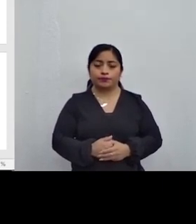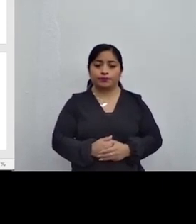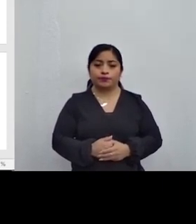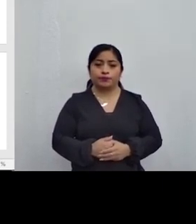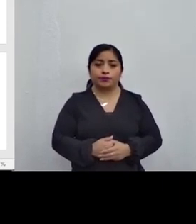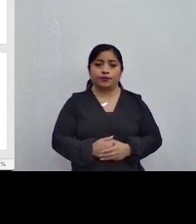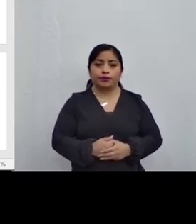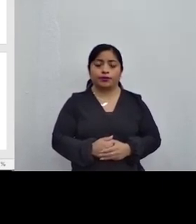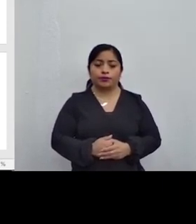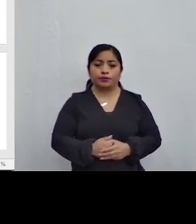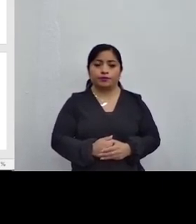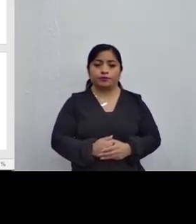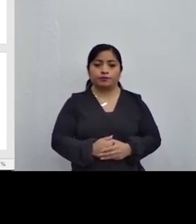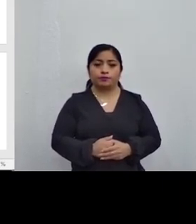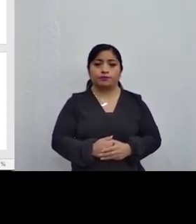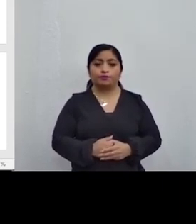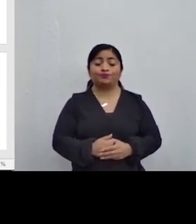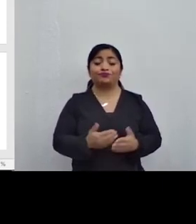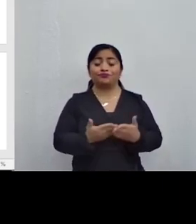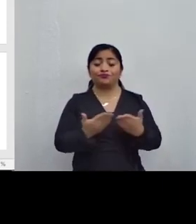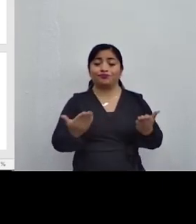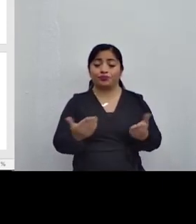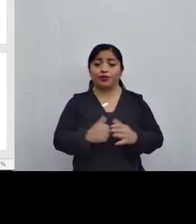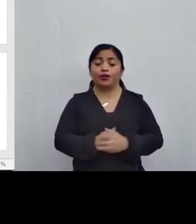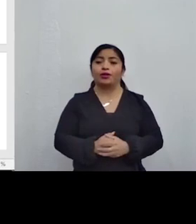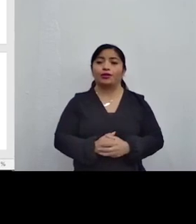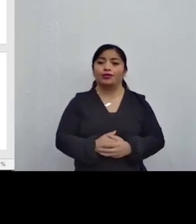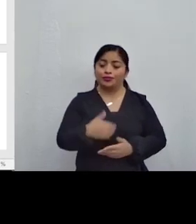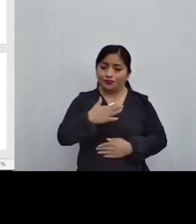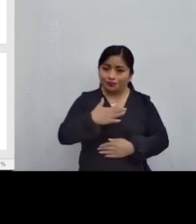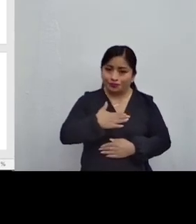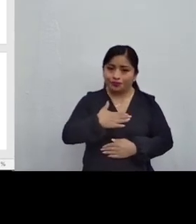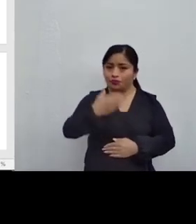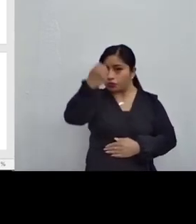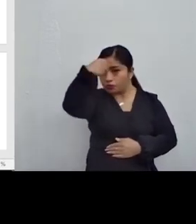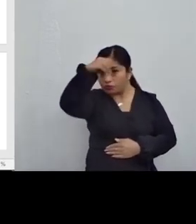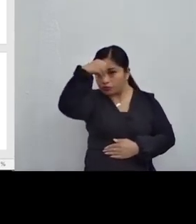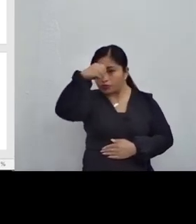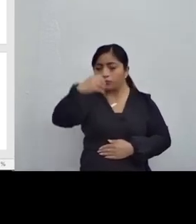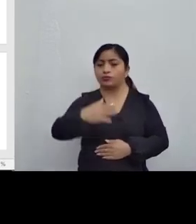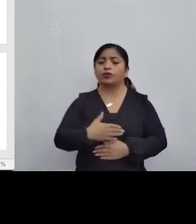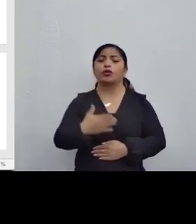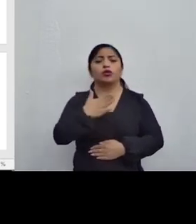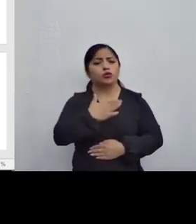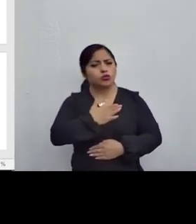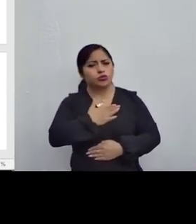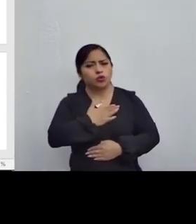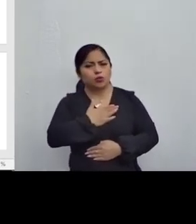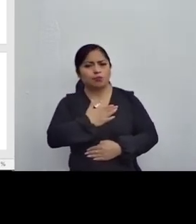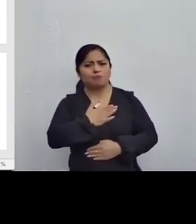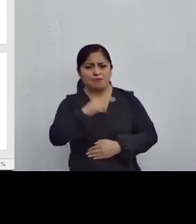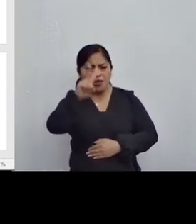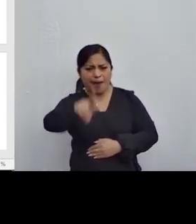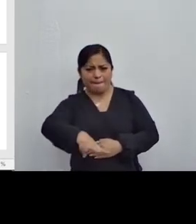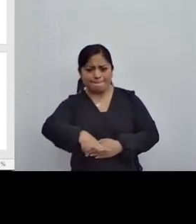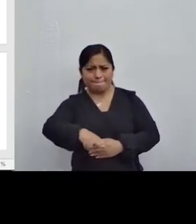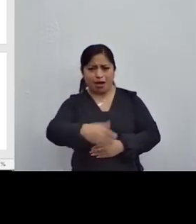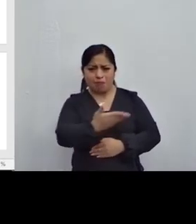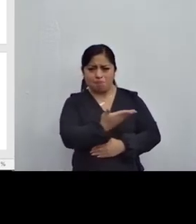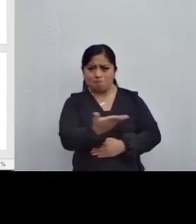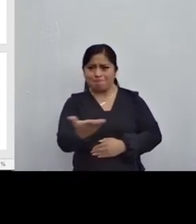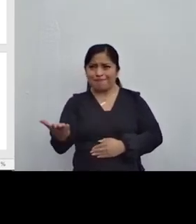Bueno, pues de nuevo quiero comentar que a mí me parece un esfuerzo muy loable el